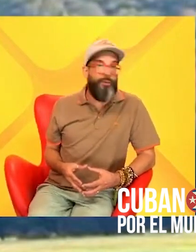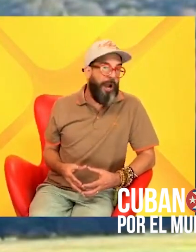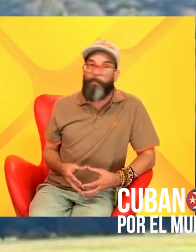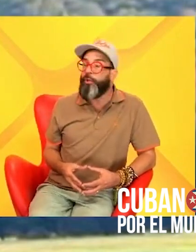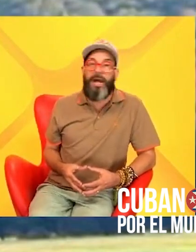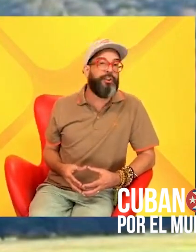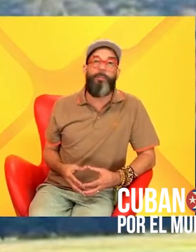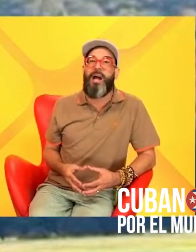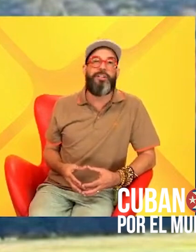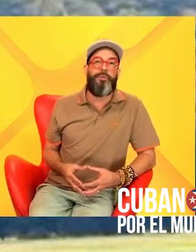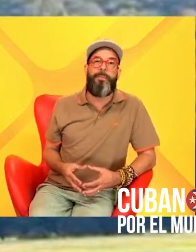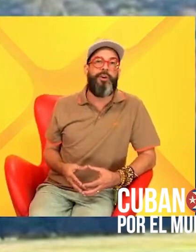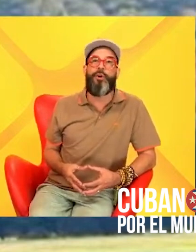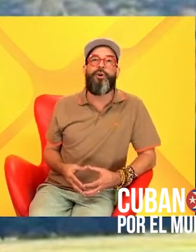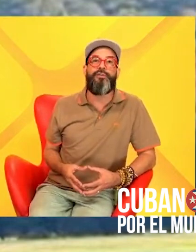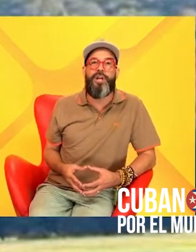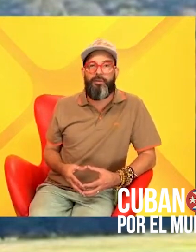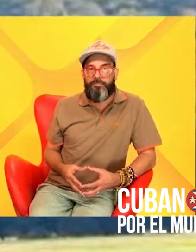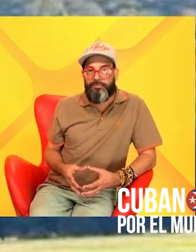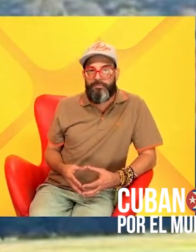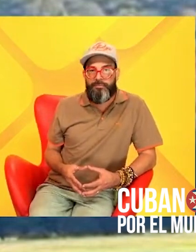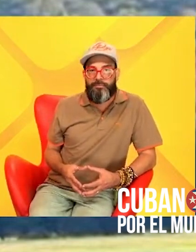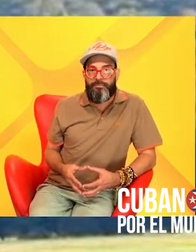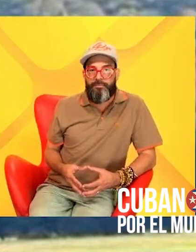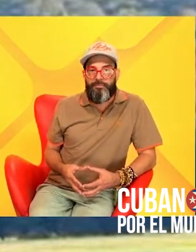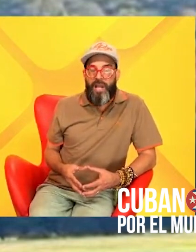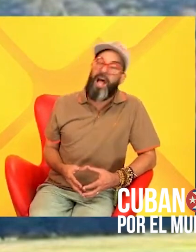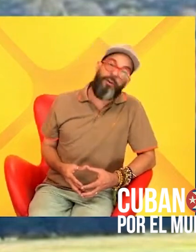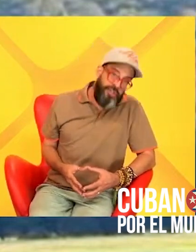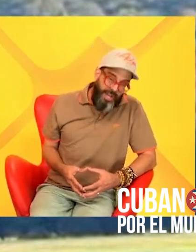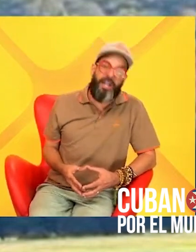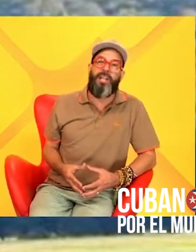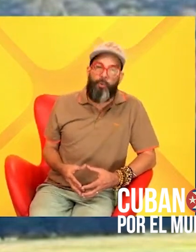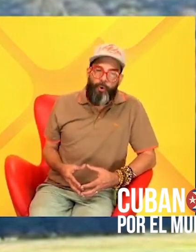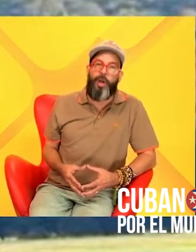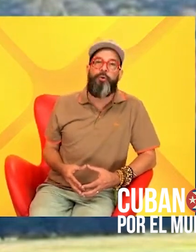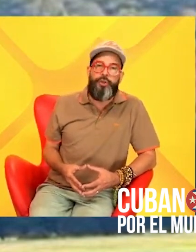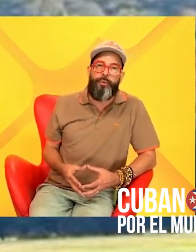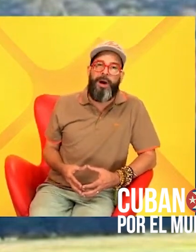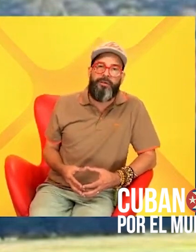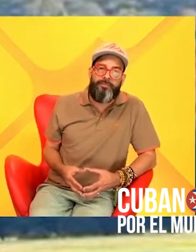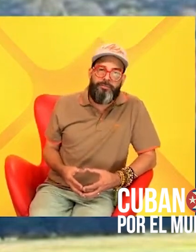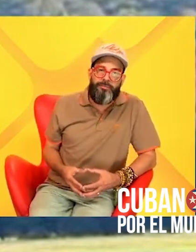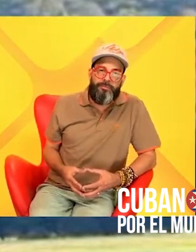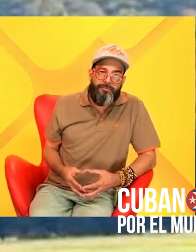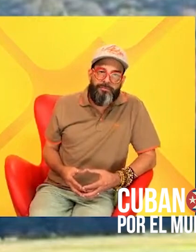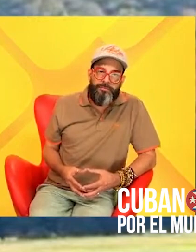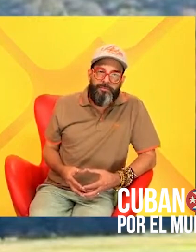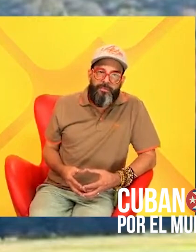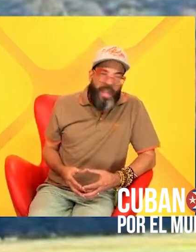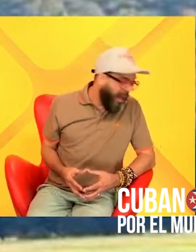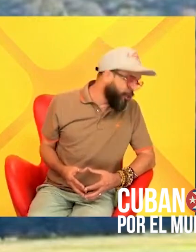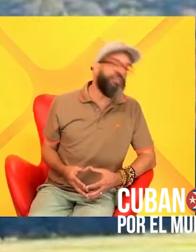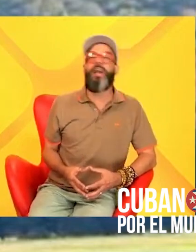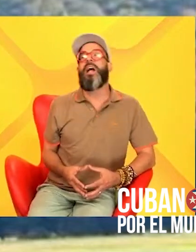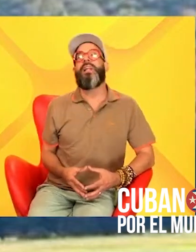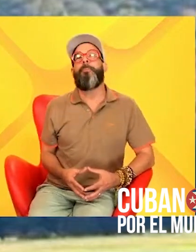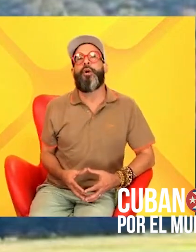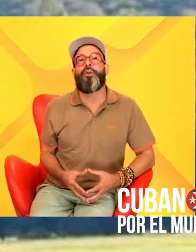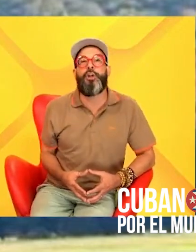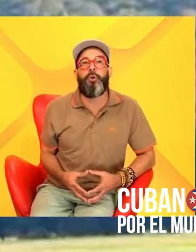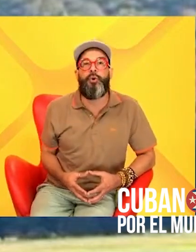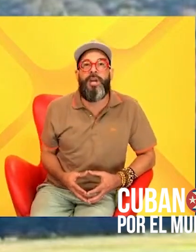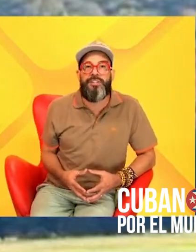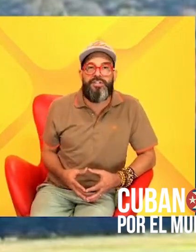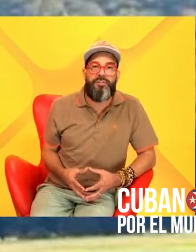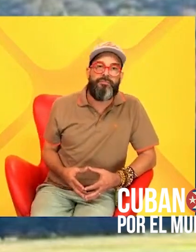tú nunca podrás tomarte un vino Rosa a no ser que te busques un Yuma a no ser